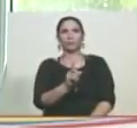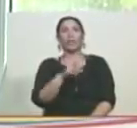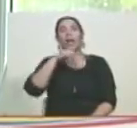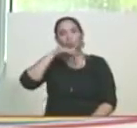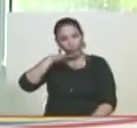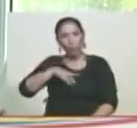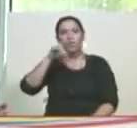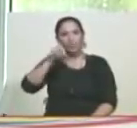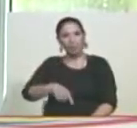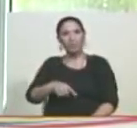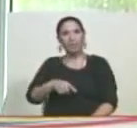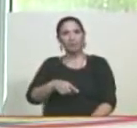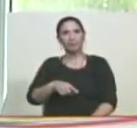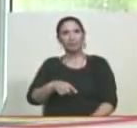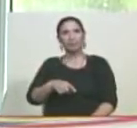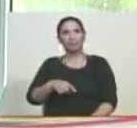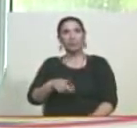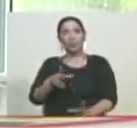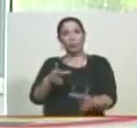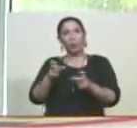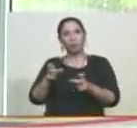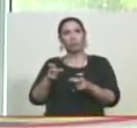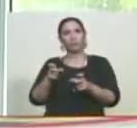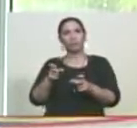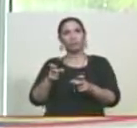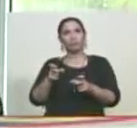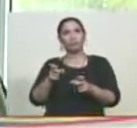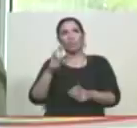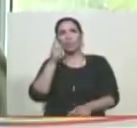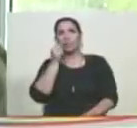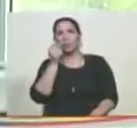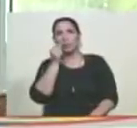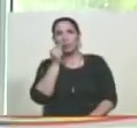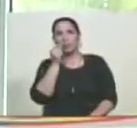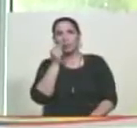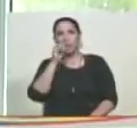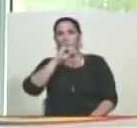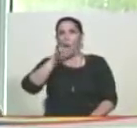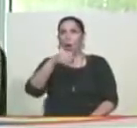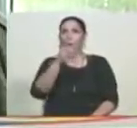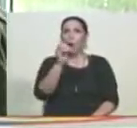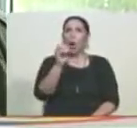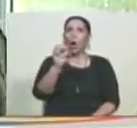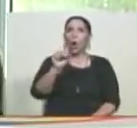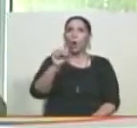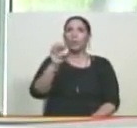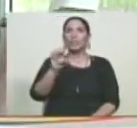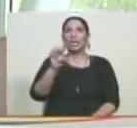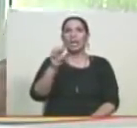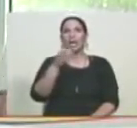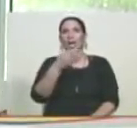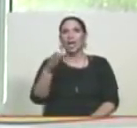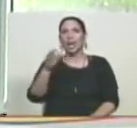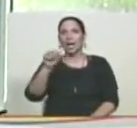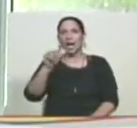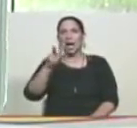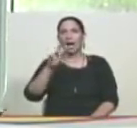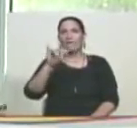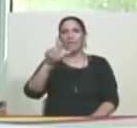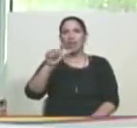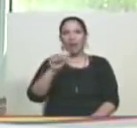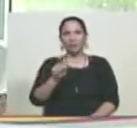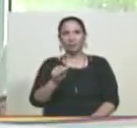también le cobrará el señor José Ávila Bello? Y dejó eso. De